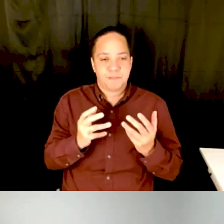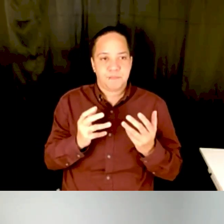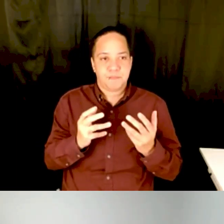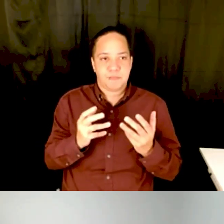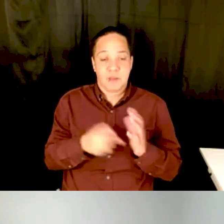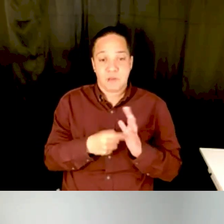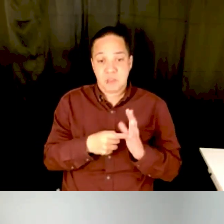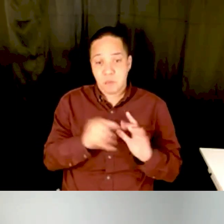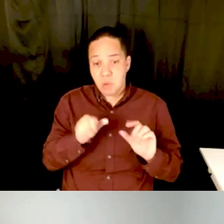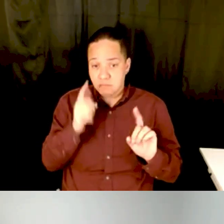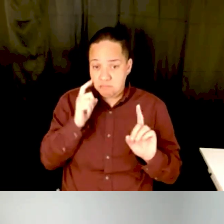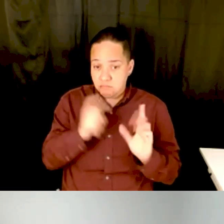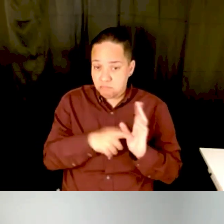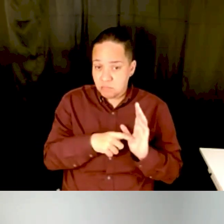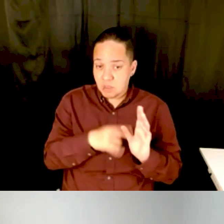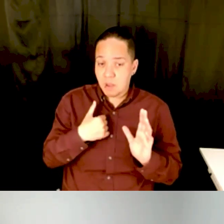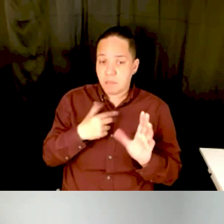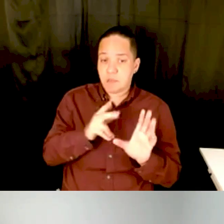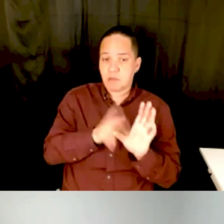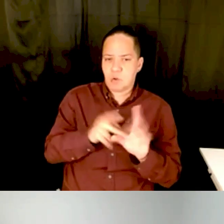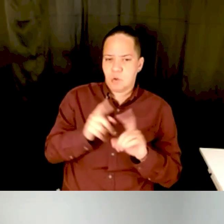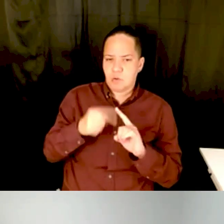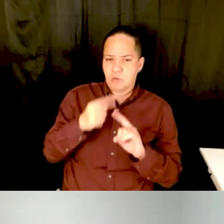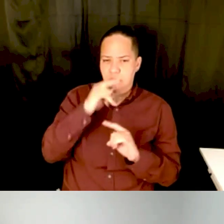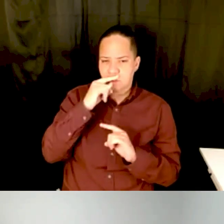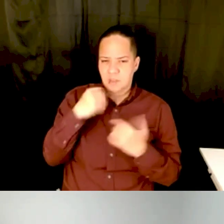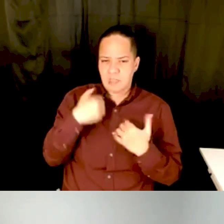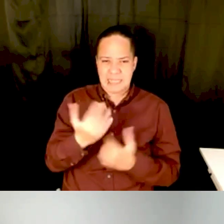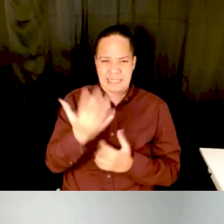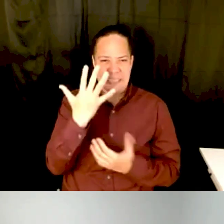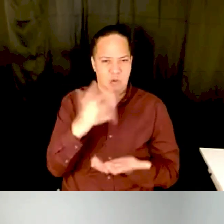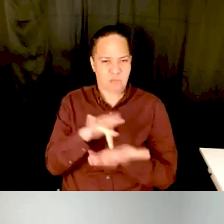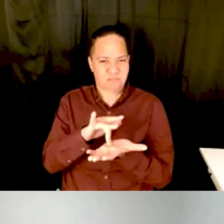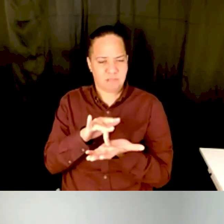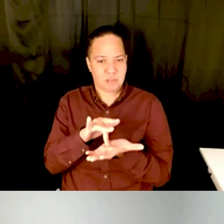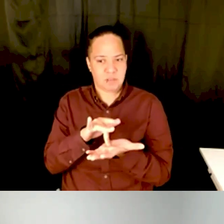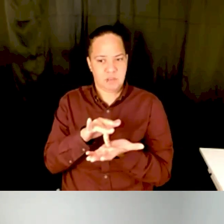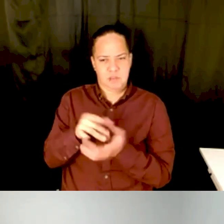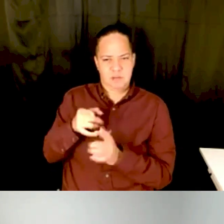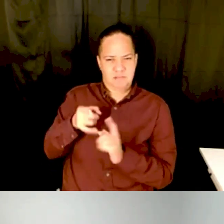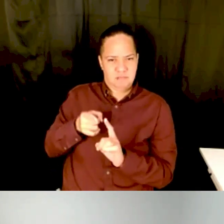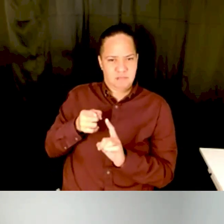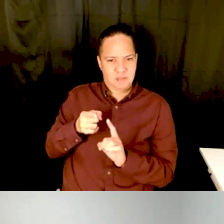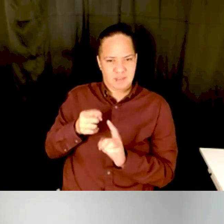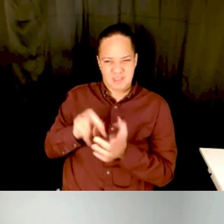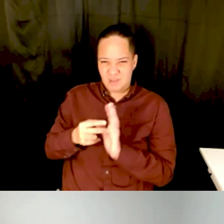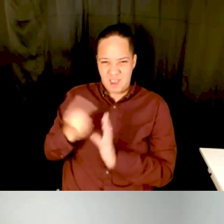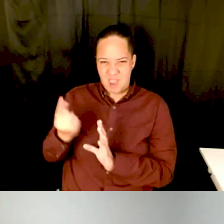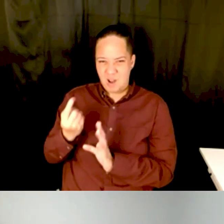que para mí como psiquiatra de niño, cuando veo a un niño que tiene 5 medicamentos, es indicación de que algo anda mal,